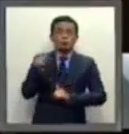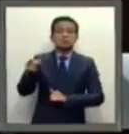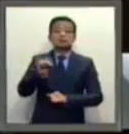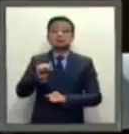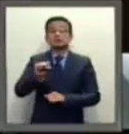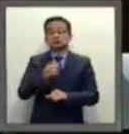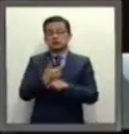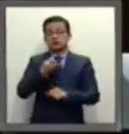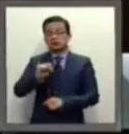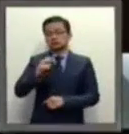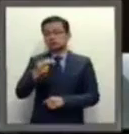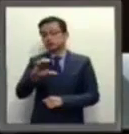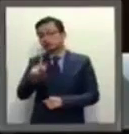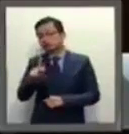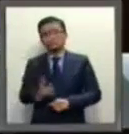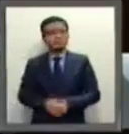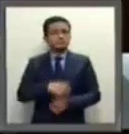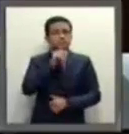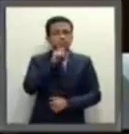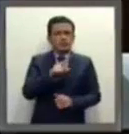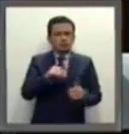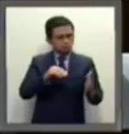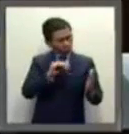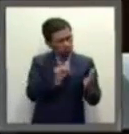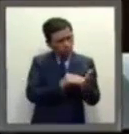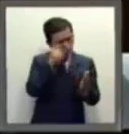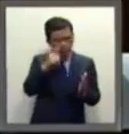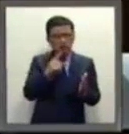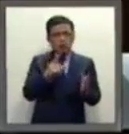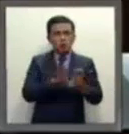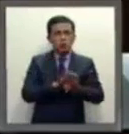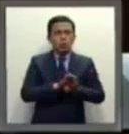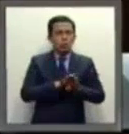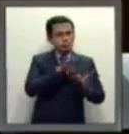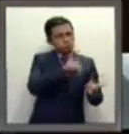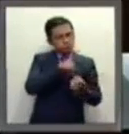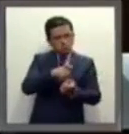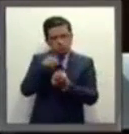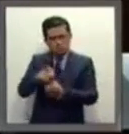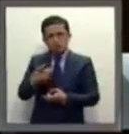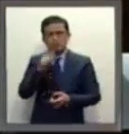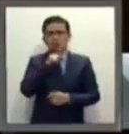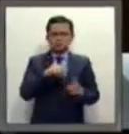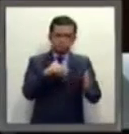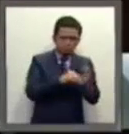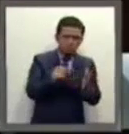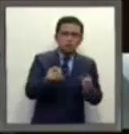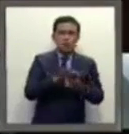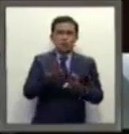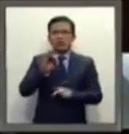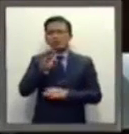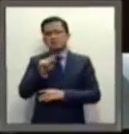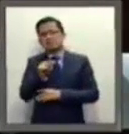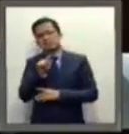Hacienda. Entran disposiciones de carácter recaudatorio, entran disposiciones de carácter